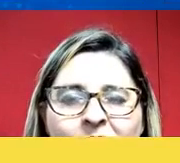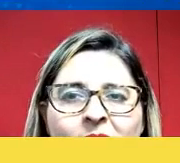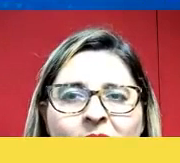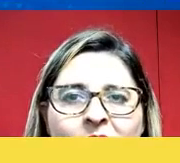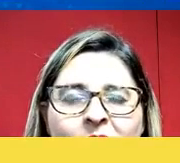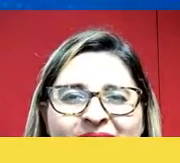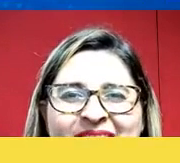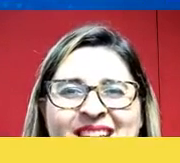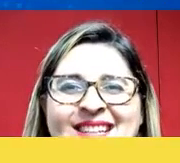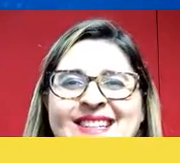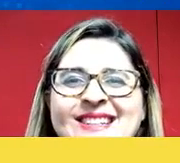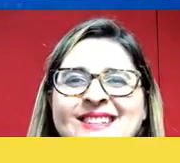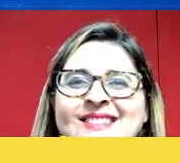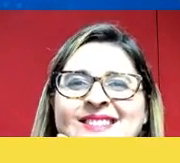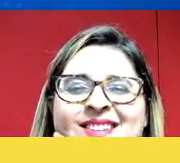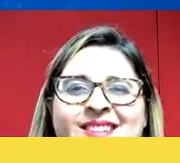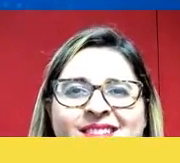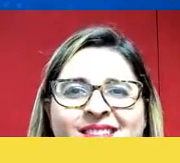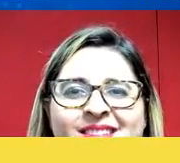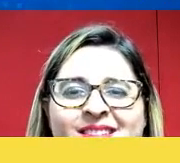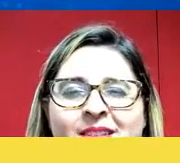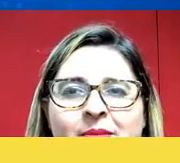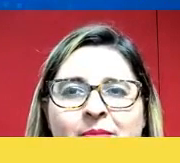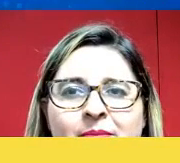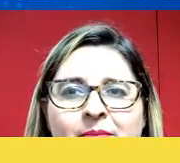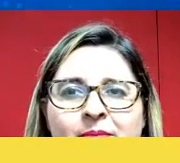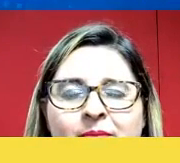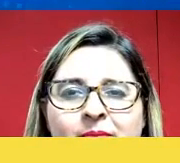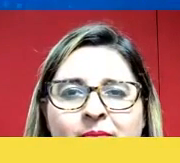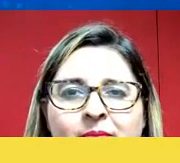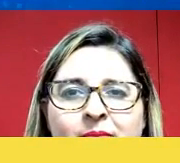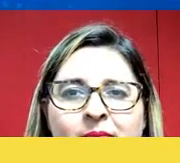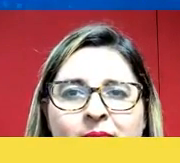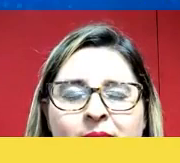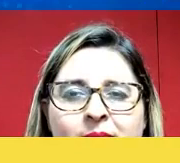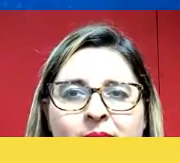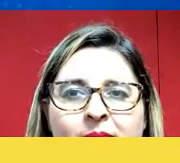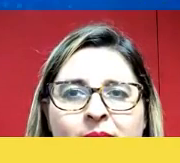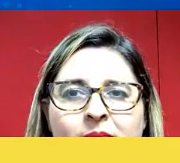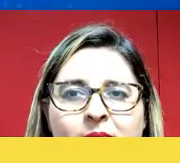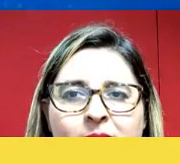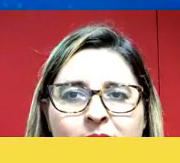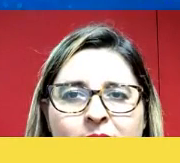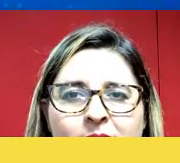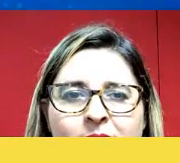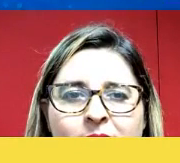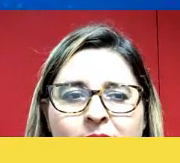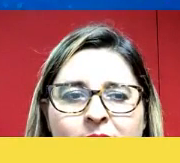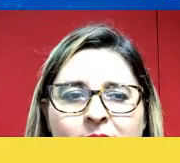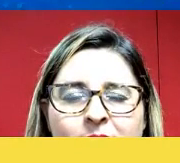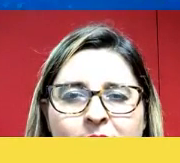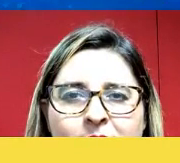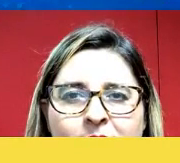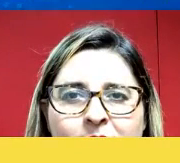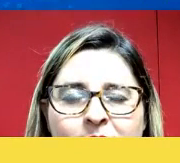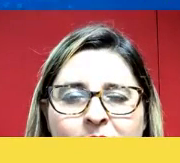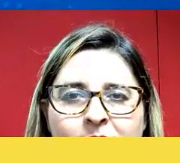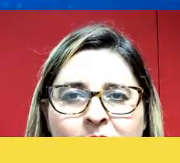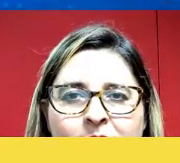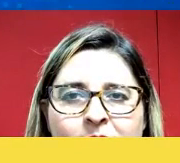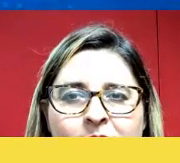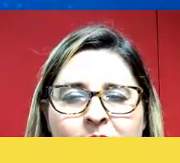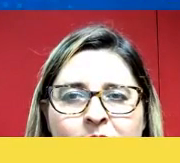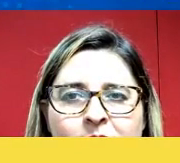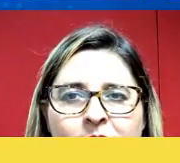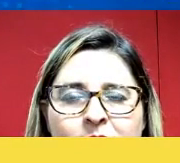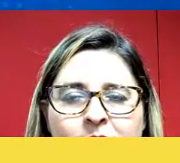los geólogos lo que nos damos cuenta es que hay otros parámetros que son catastróficos, que están dentro de esa ecuación. Por